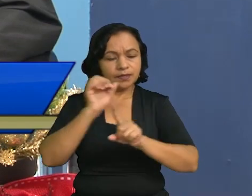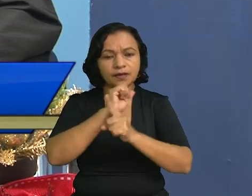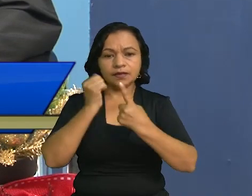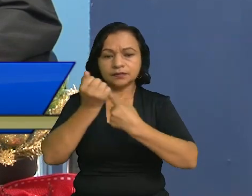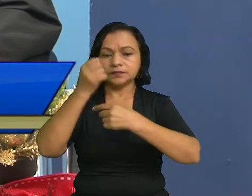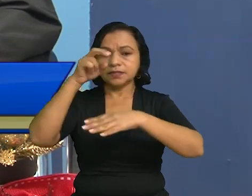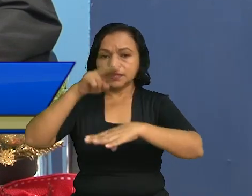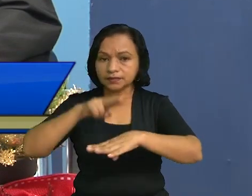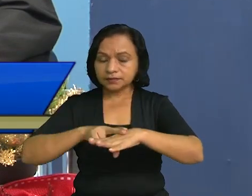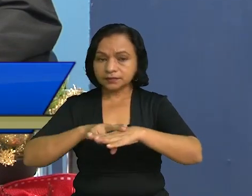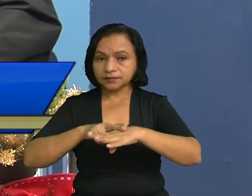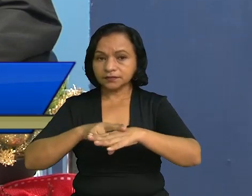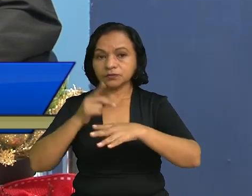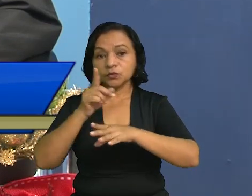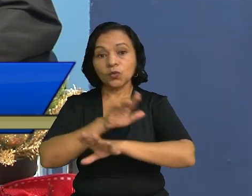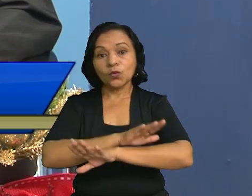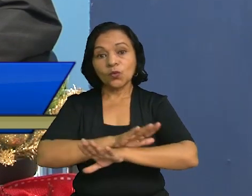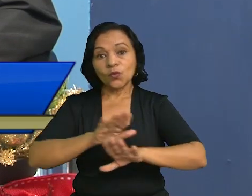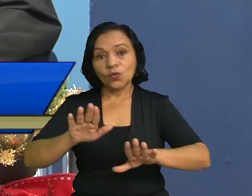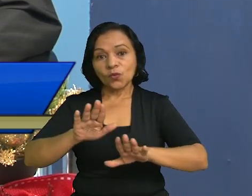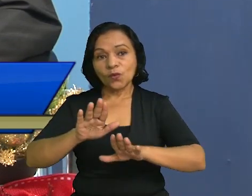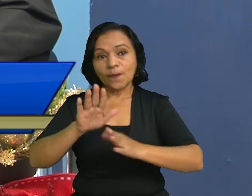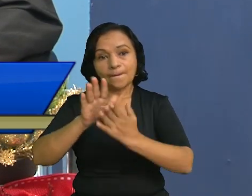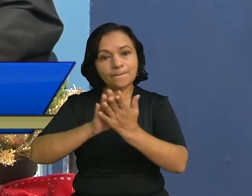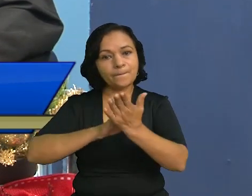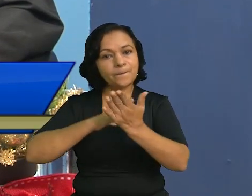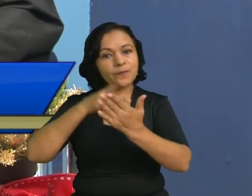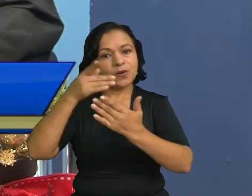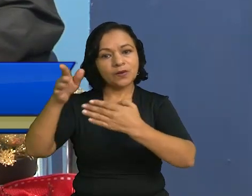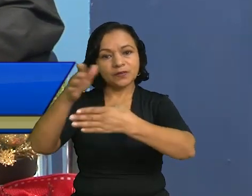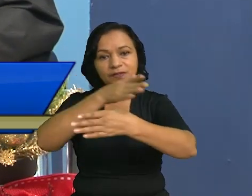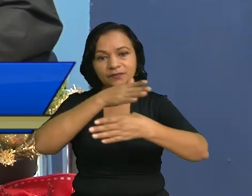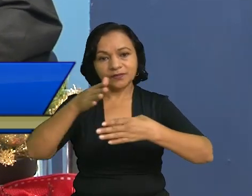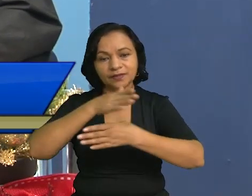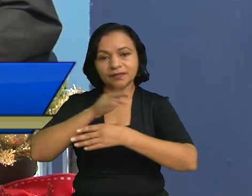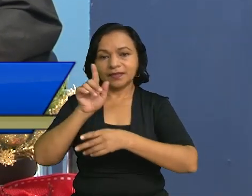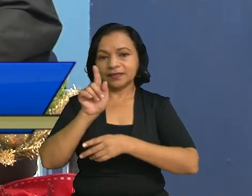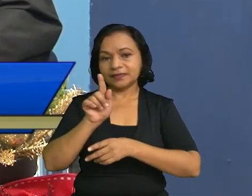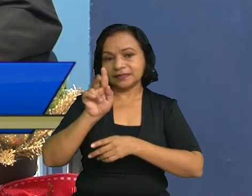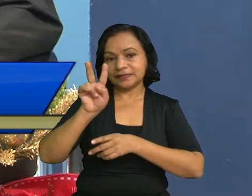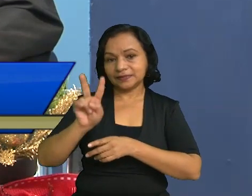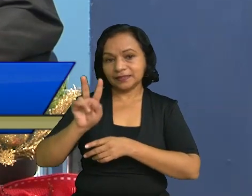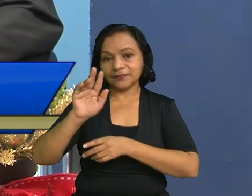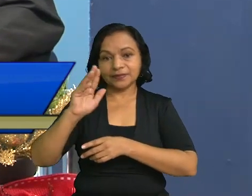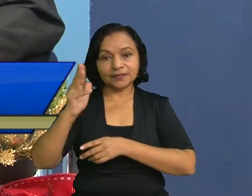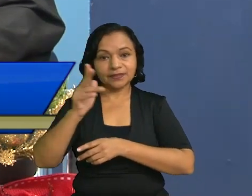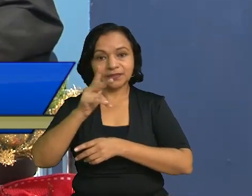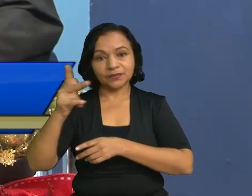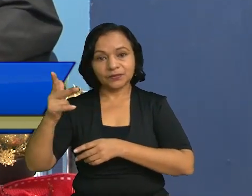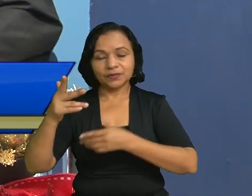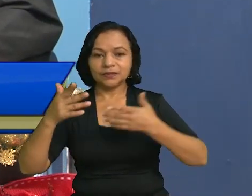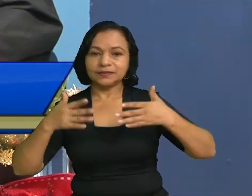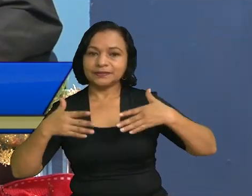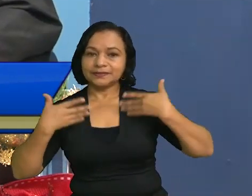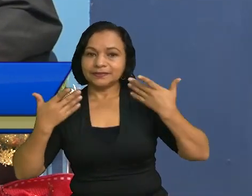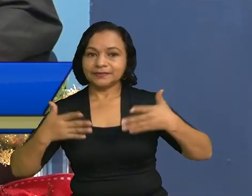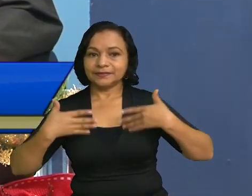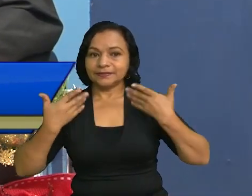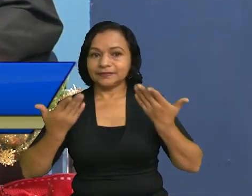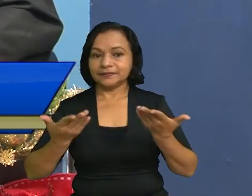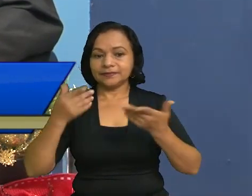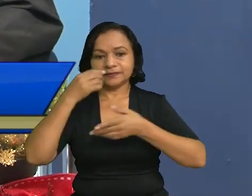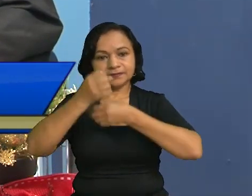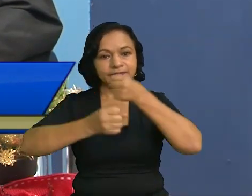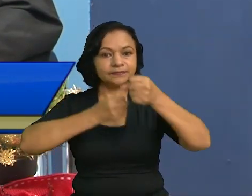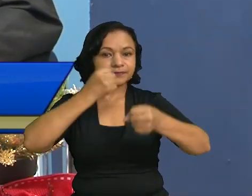programas que tiene el canal 98 y nosotros estamos muy entusiasmados tanto por los resultados de este